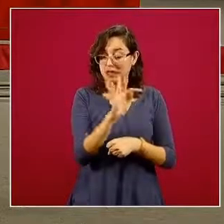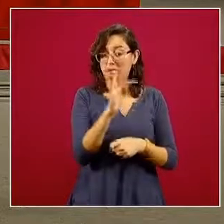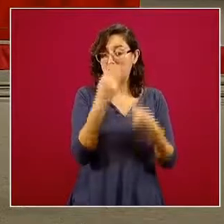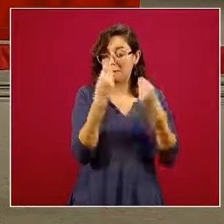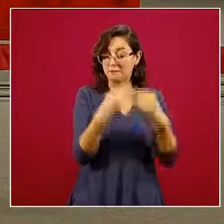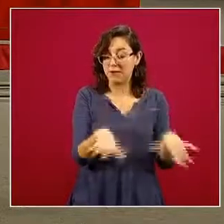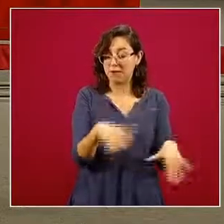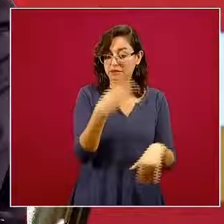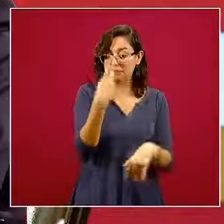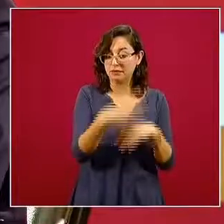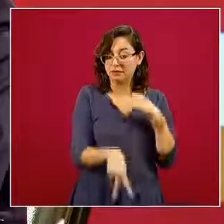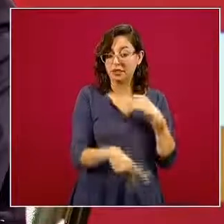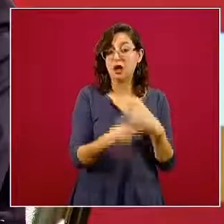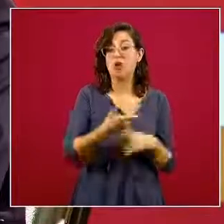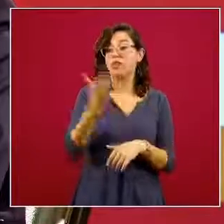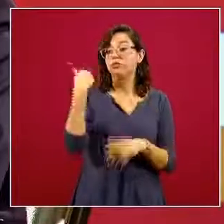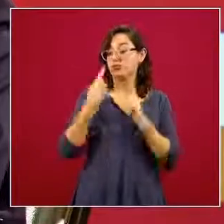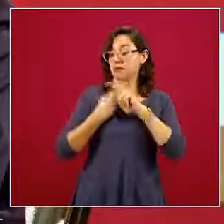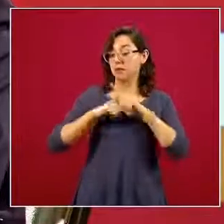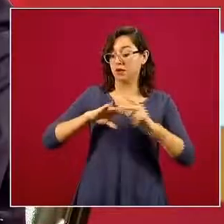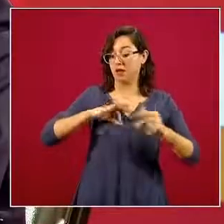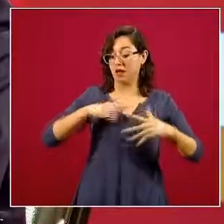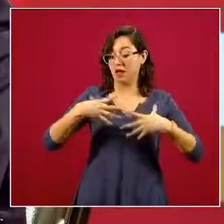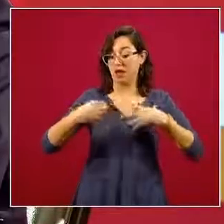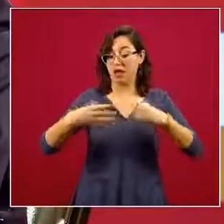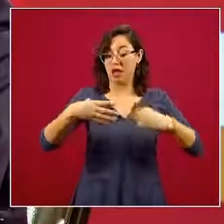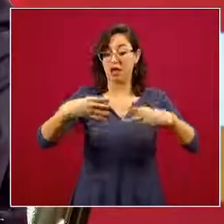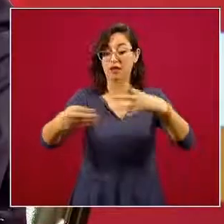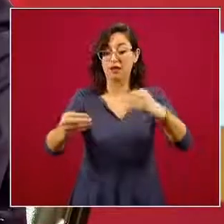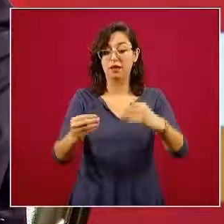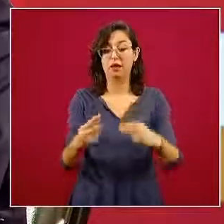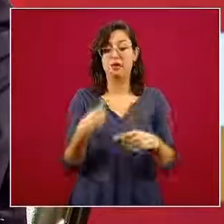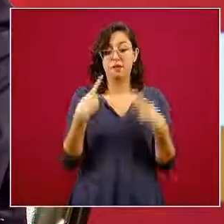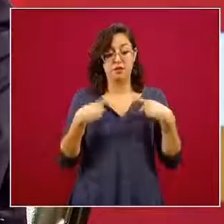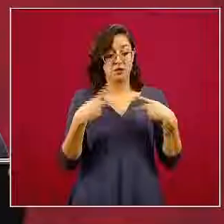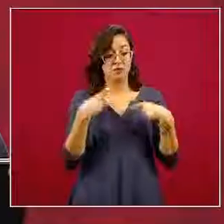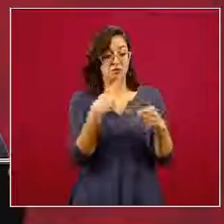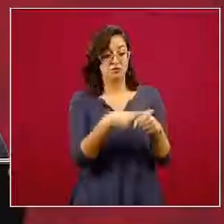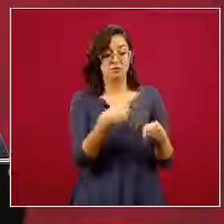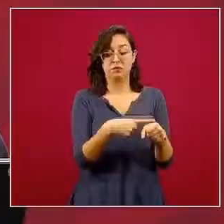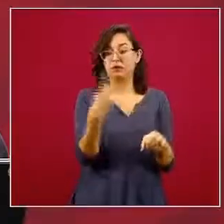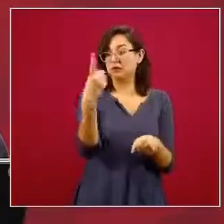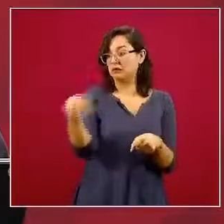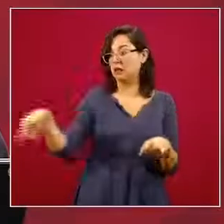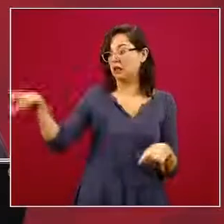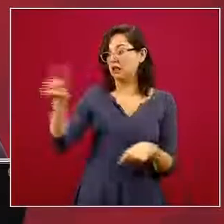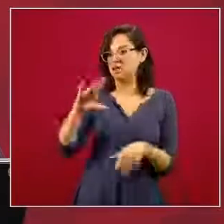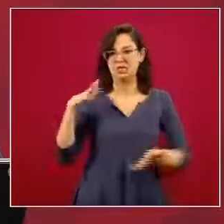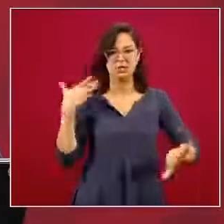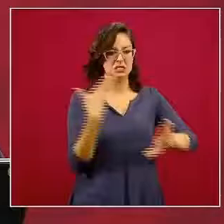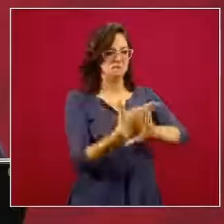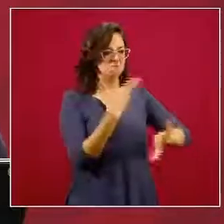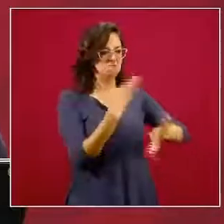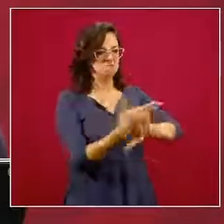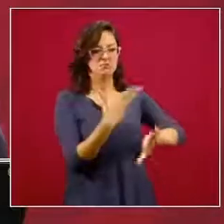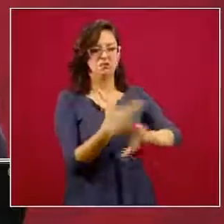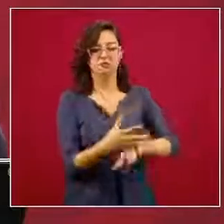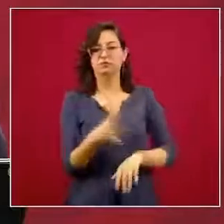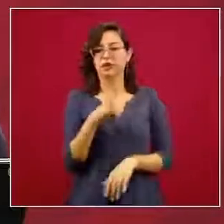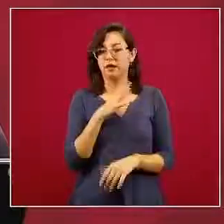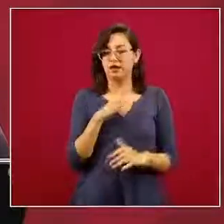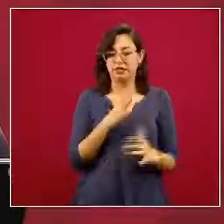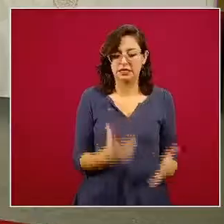epidemia vivimos escenas muy lamentables de acoso hacia las personas enfermas. Nos pasó con los primeros